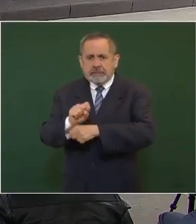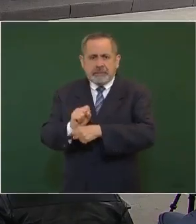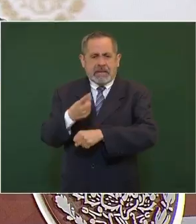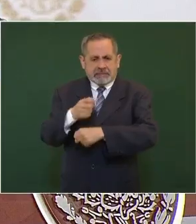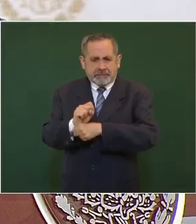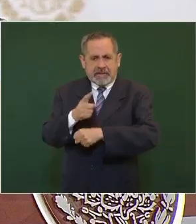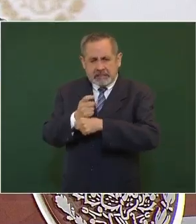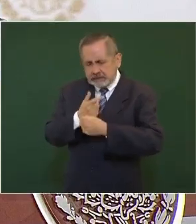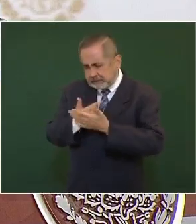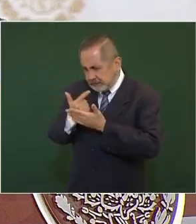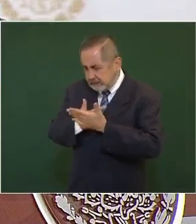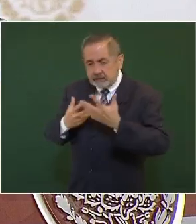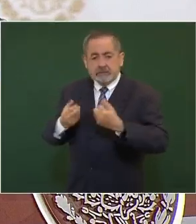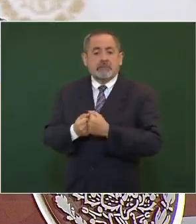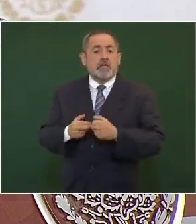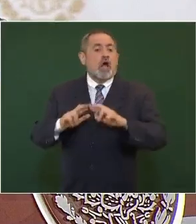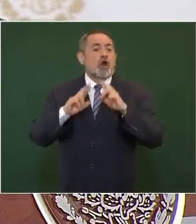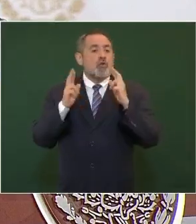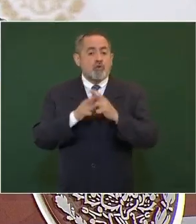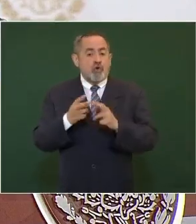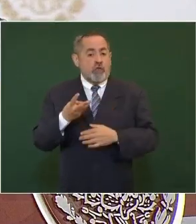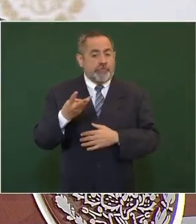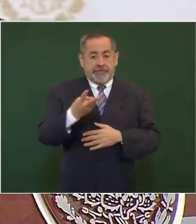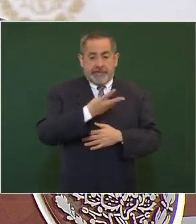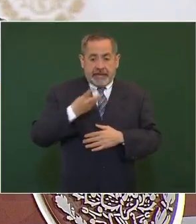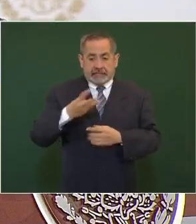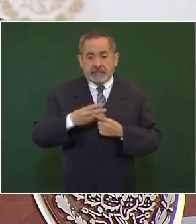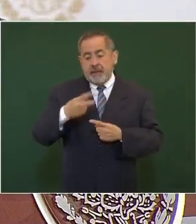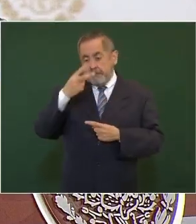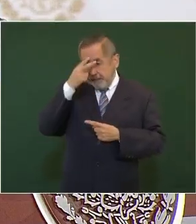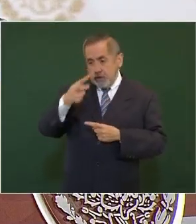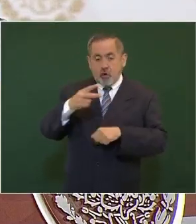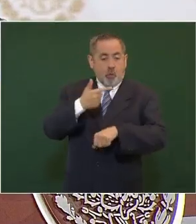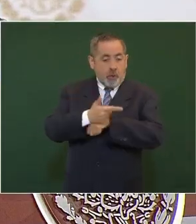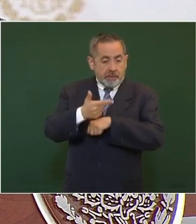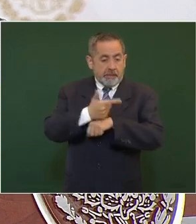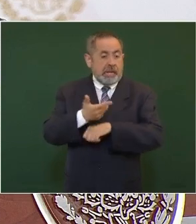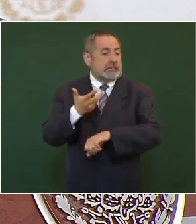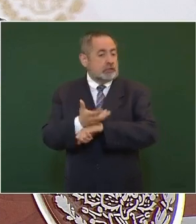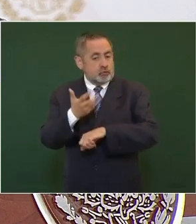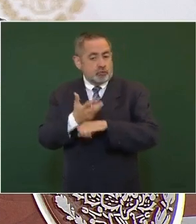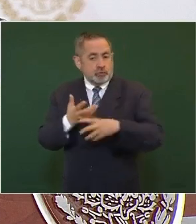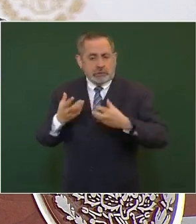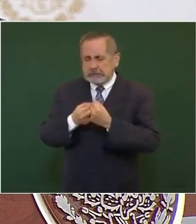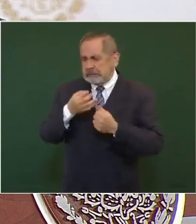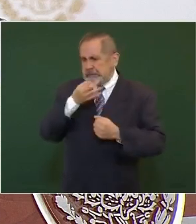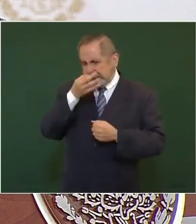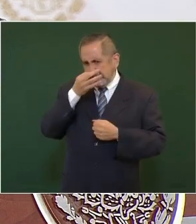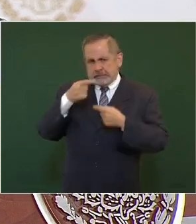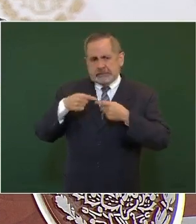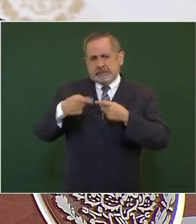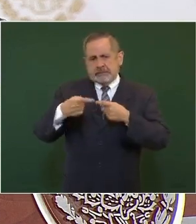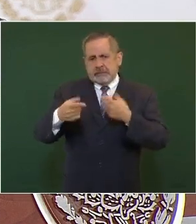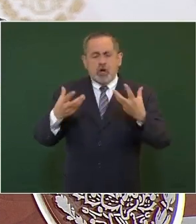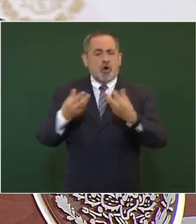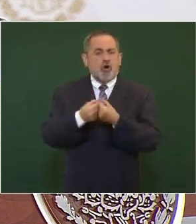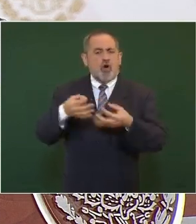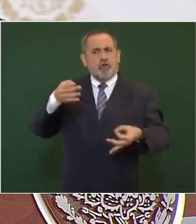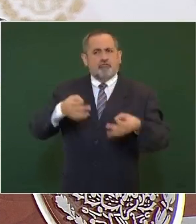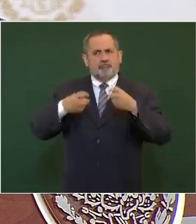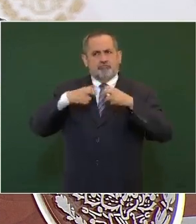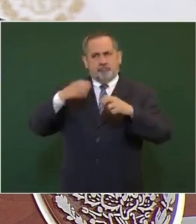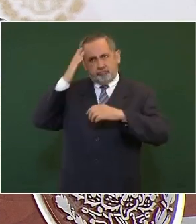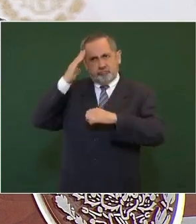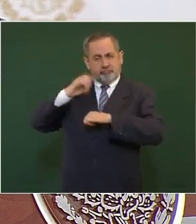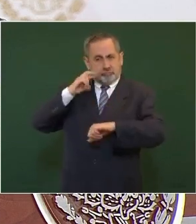semanalmente. Sostendremos una reunión trilateral México, Guatemala, Estados Unidos lo más pronto posible a nivel de ministros.